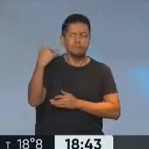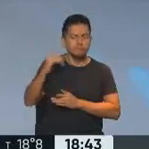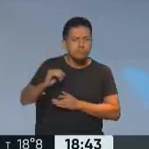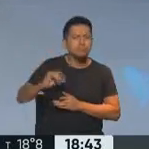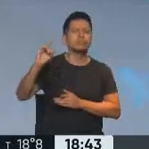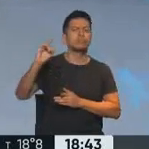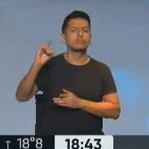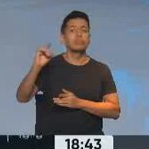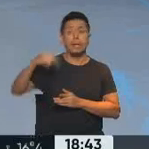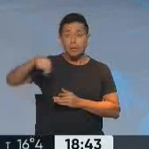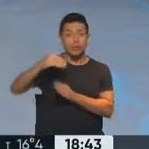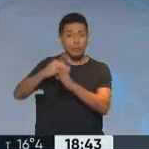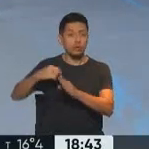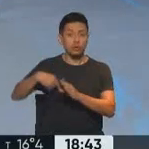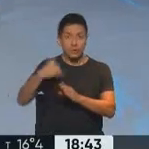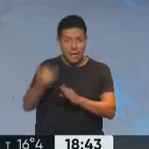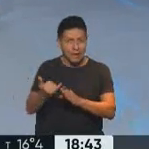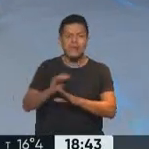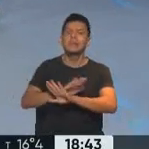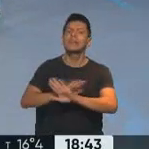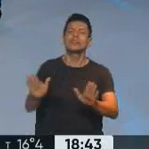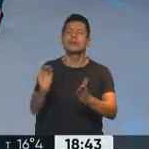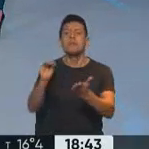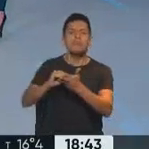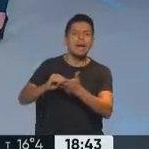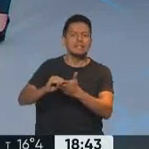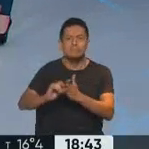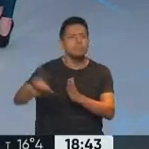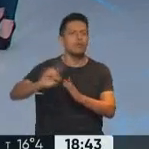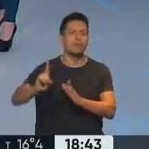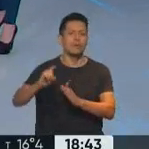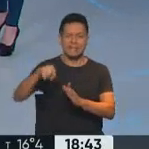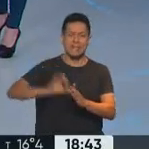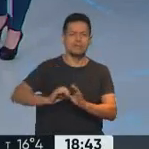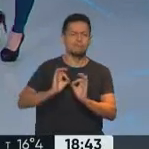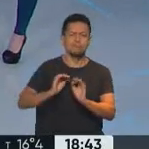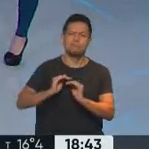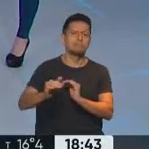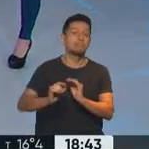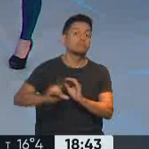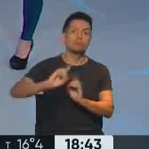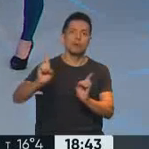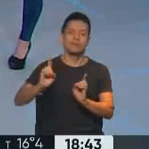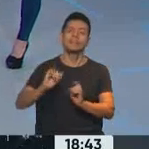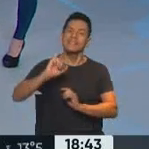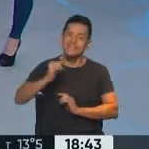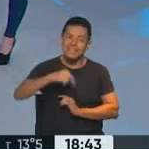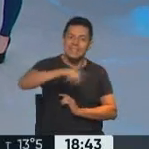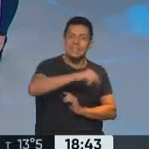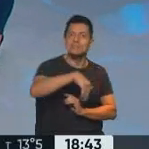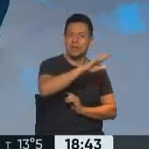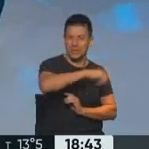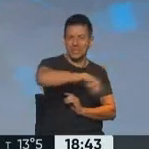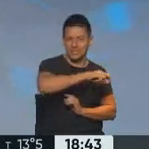quienes cobran la tarifa social, listo, no tengan otro ajuste durante todo 2022. Sí, que lo tengan la mayoría de